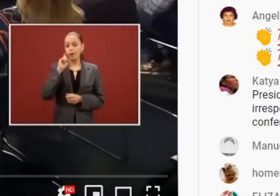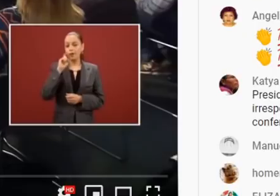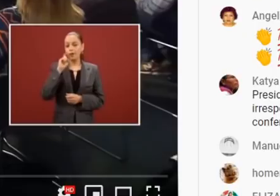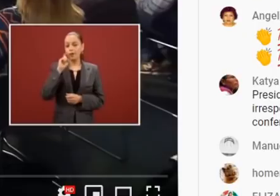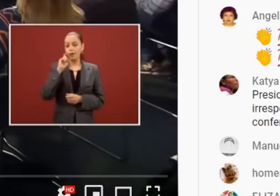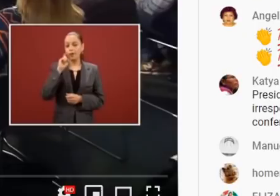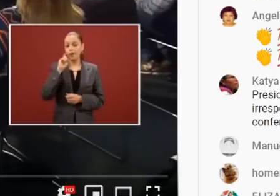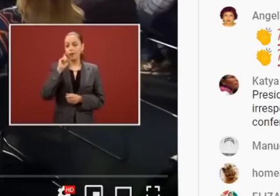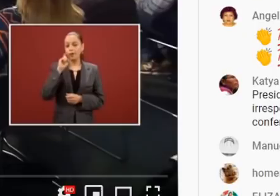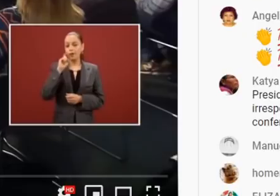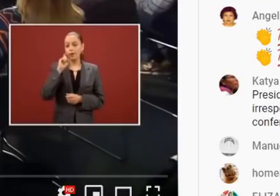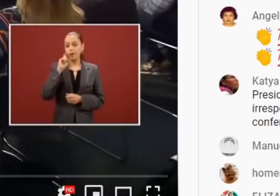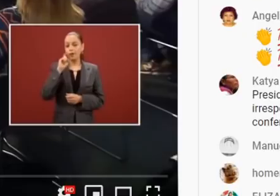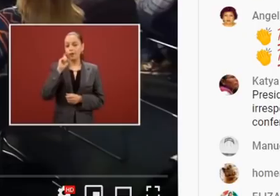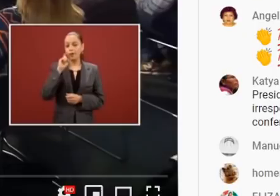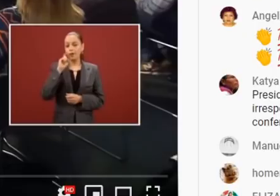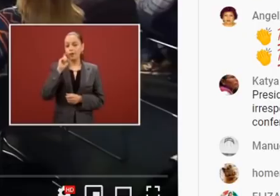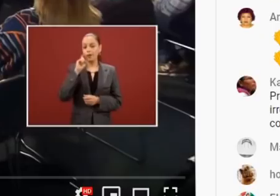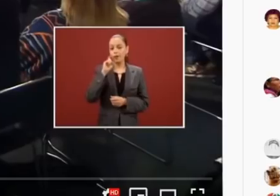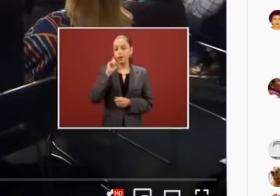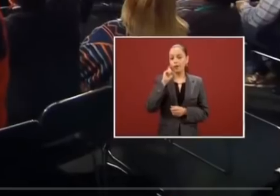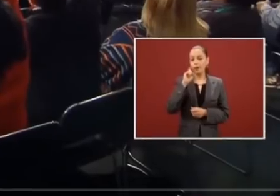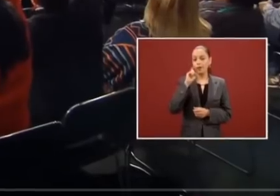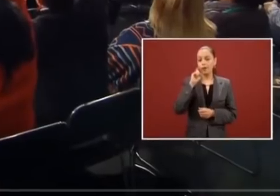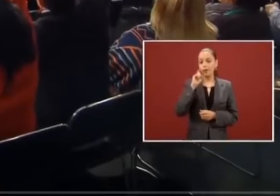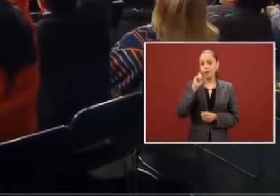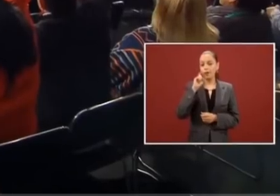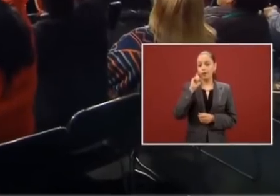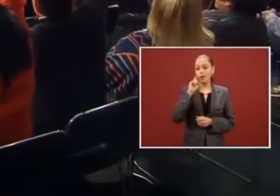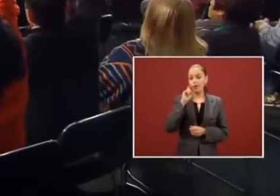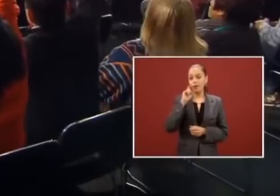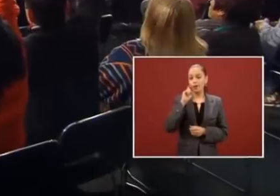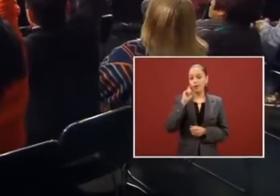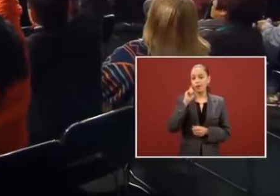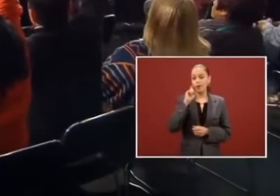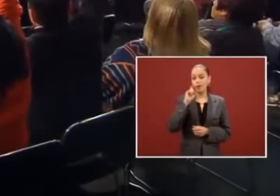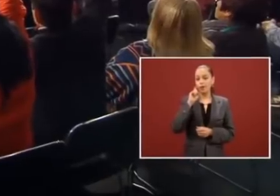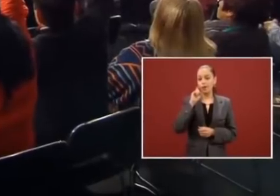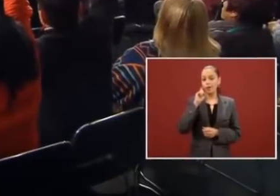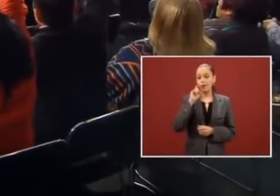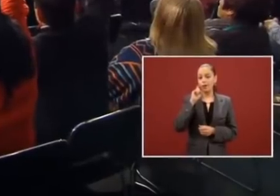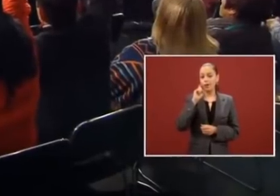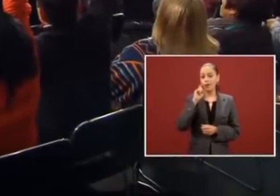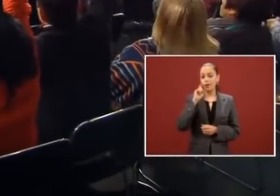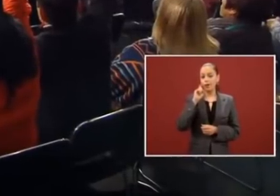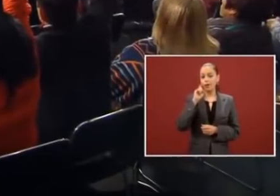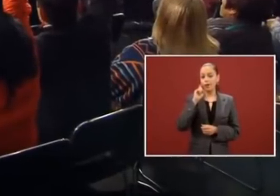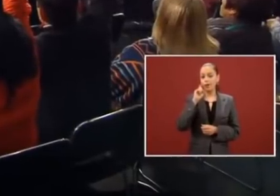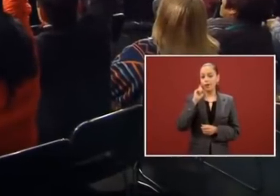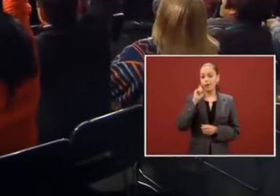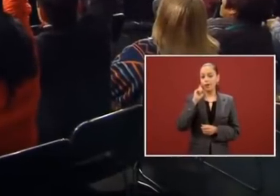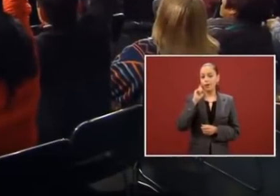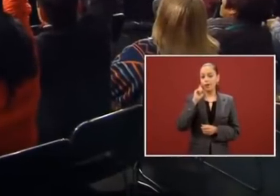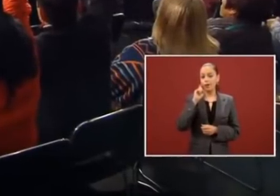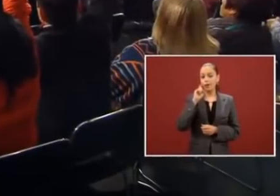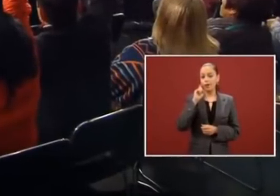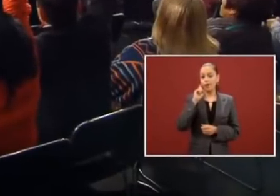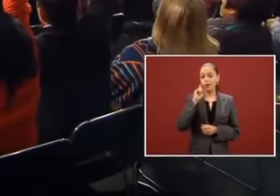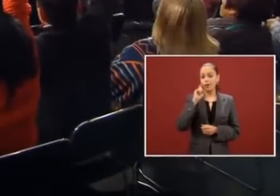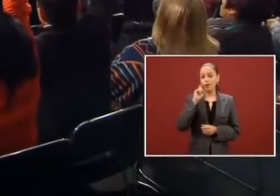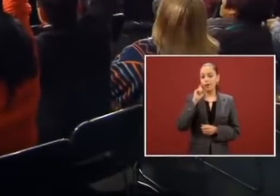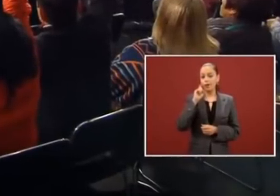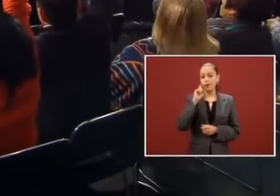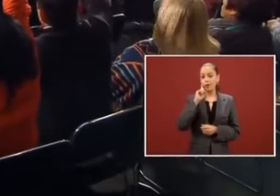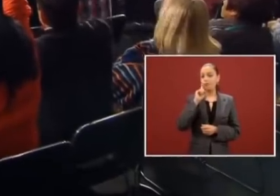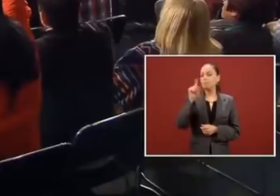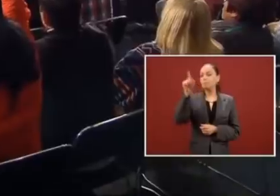Hipócritas, ah, que don Porfirio. Y aquí tiene que, ¿cómo lo agarraron de bandera? Así fue en la mañanera. Mire usted,